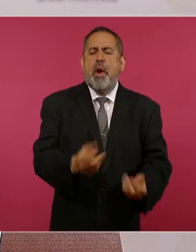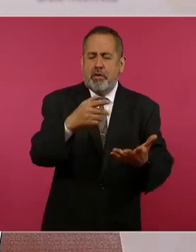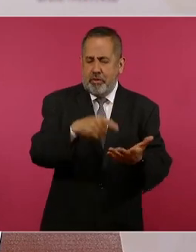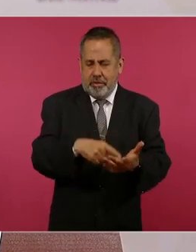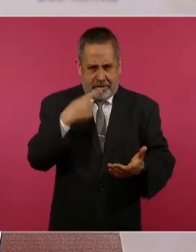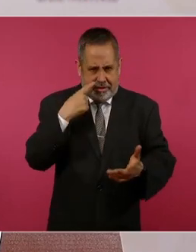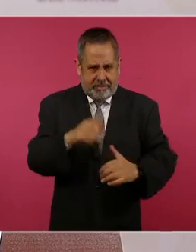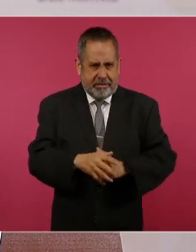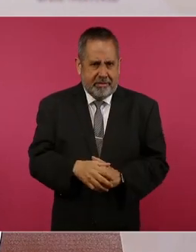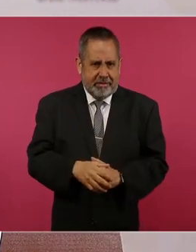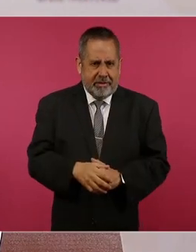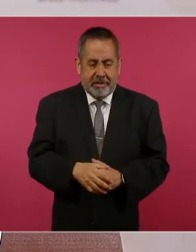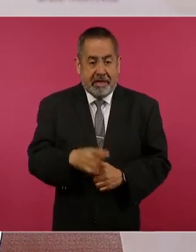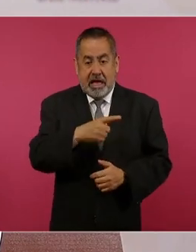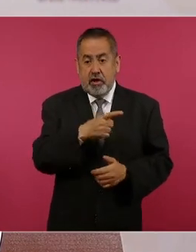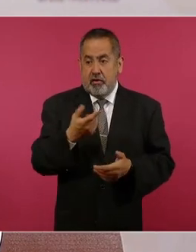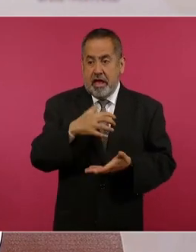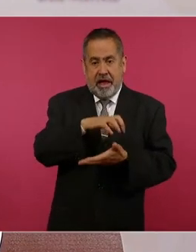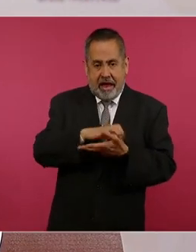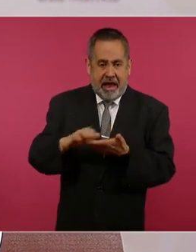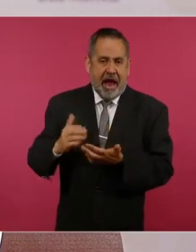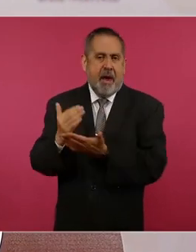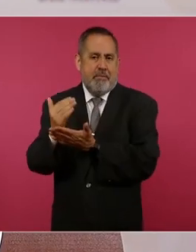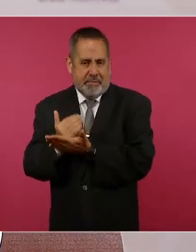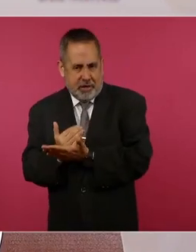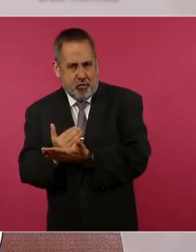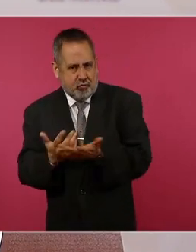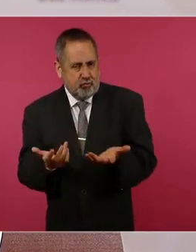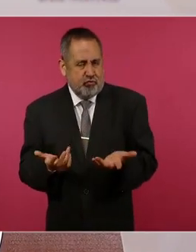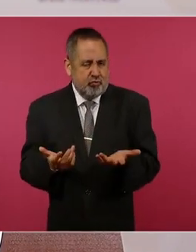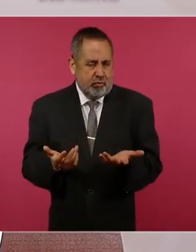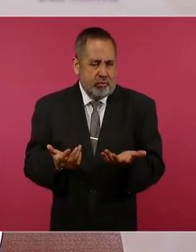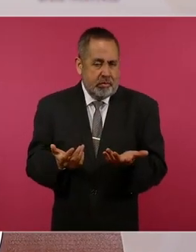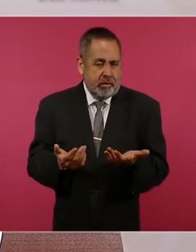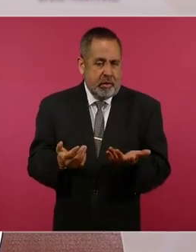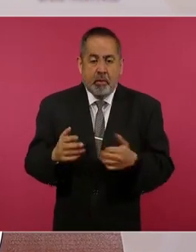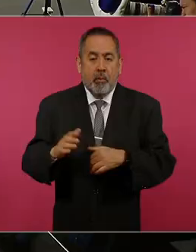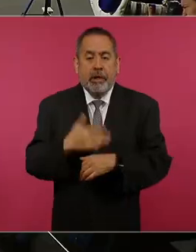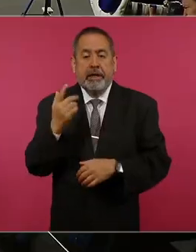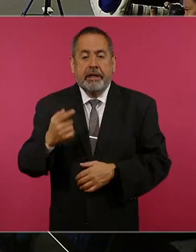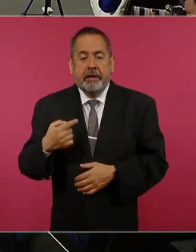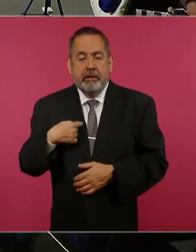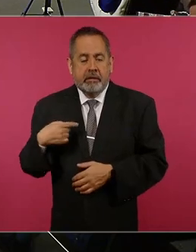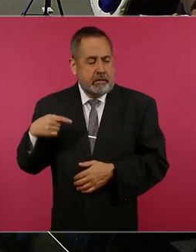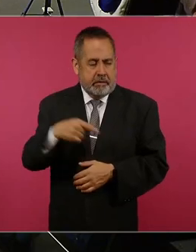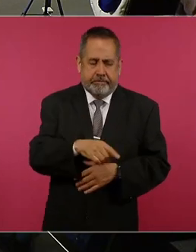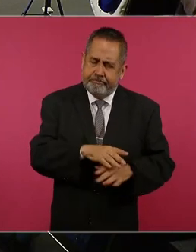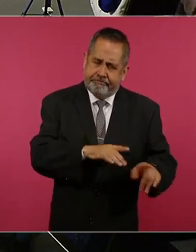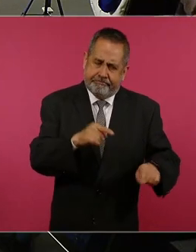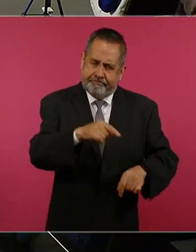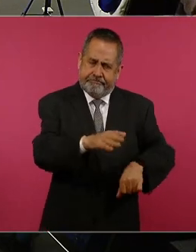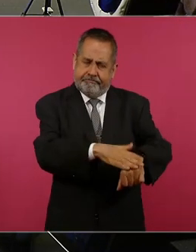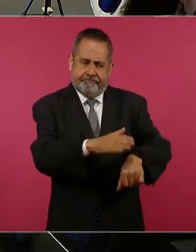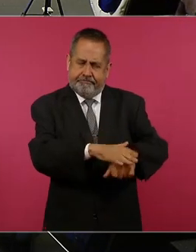se ha ahorrado? Nada más porque se redujo